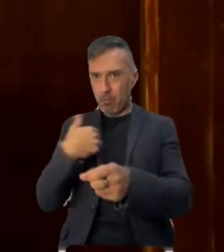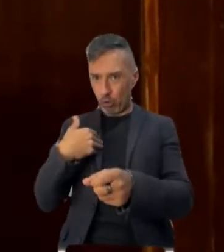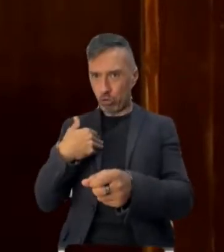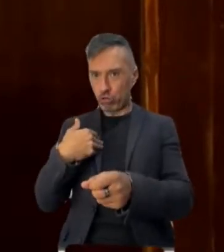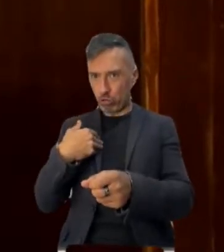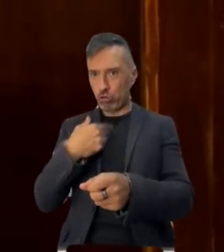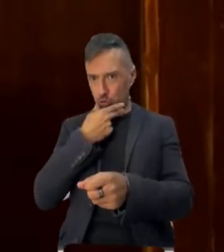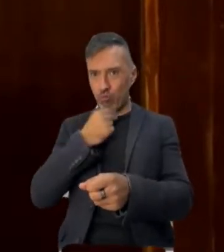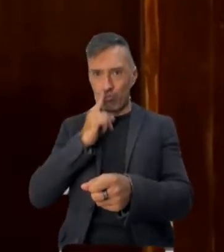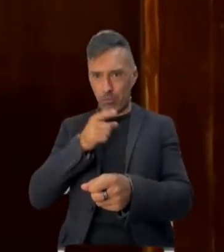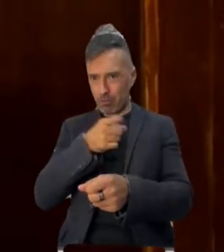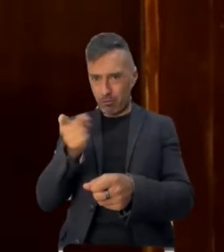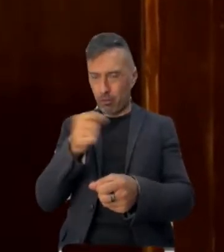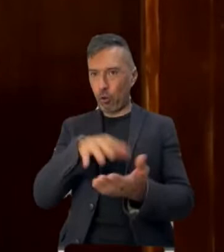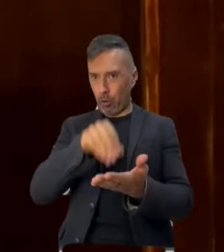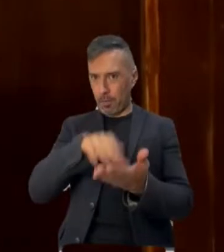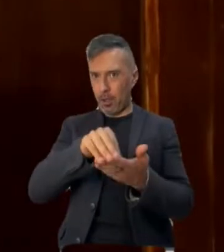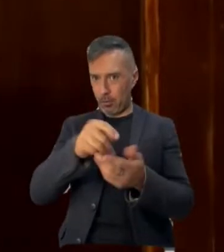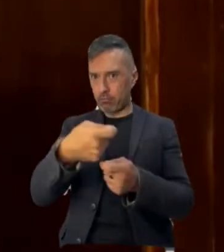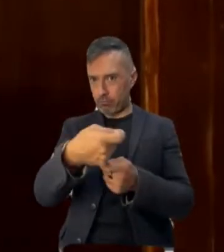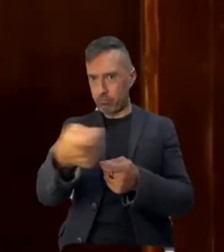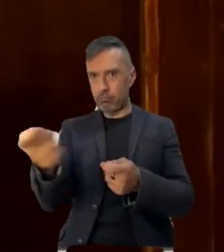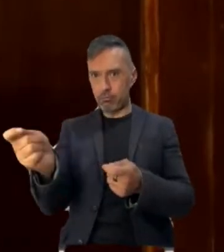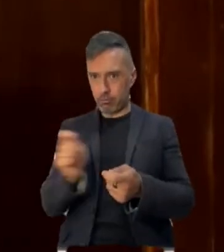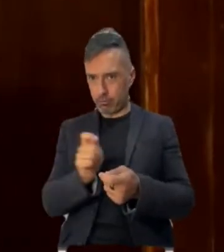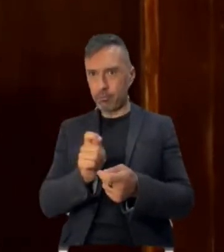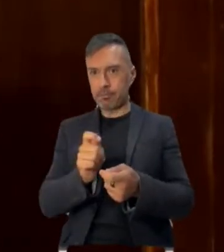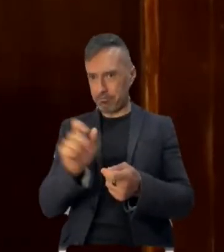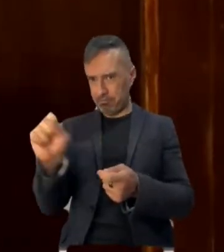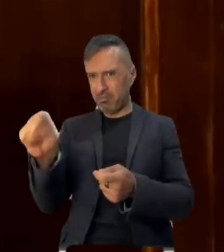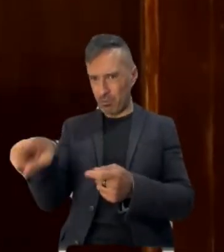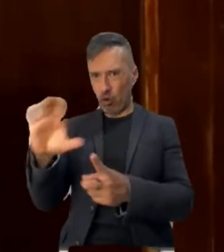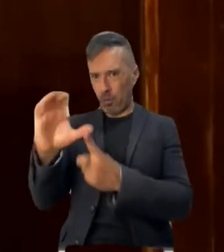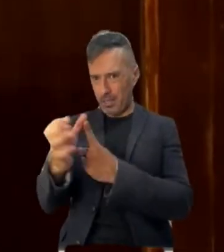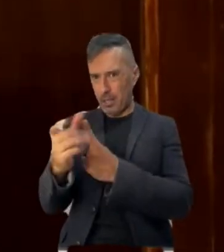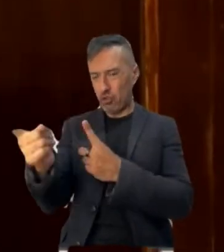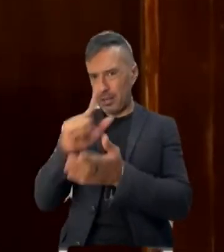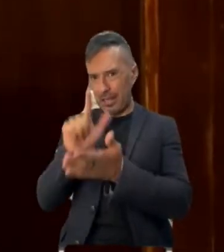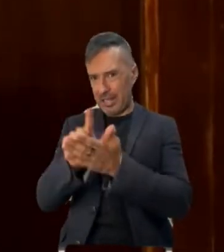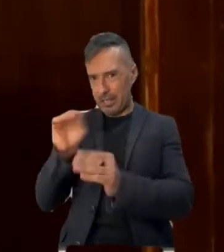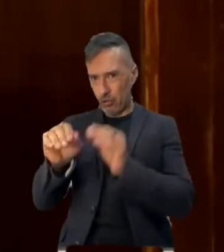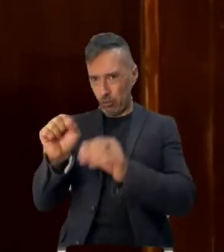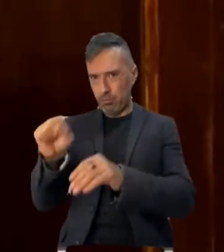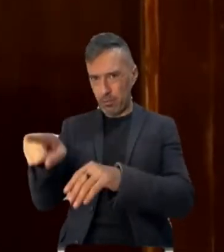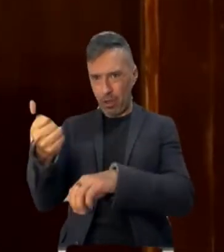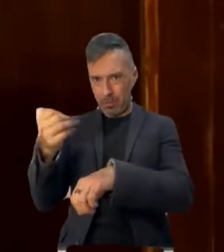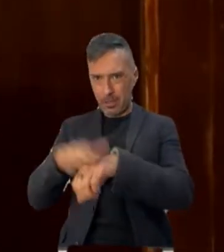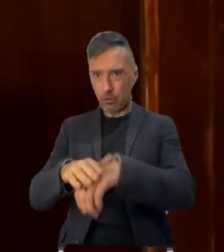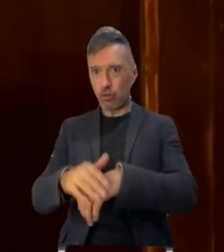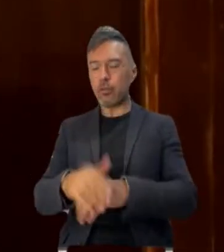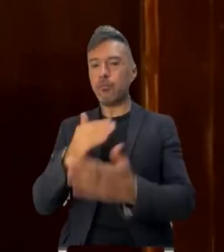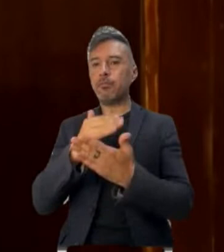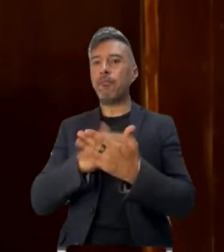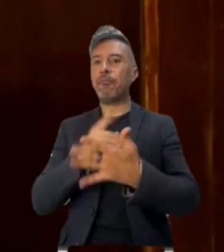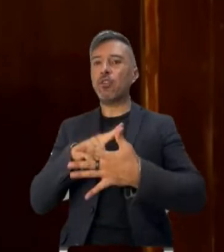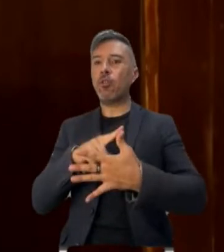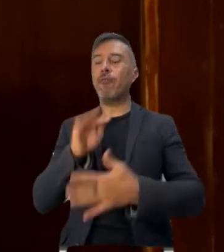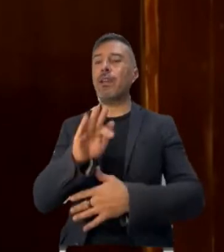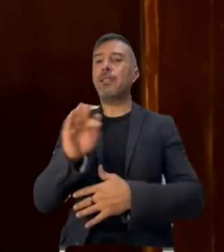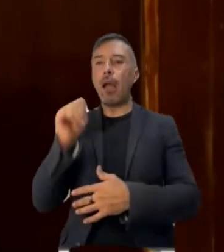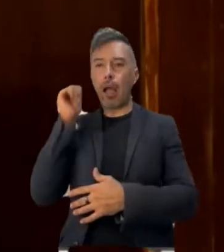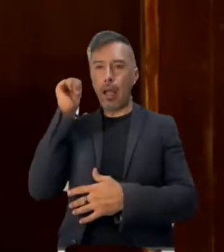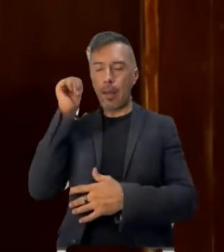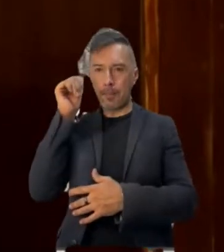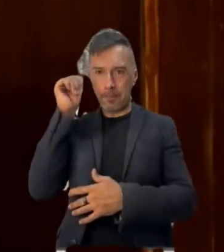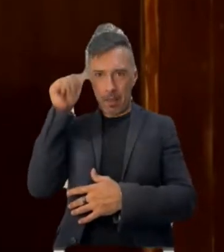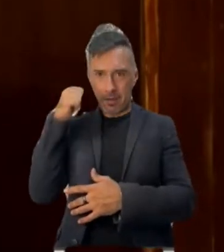Comisión Legislativa de Legislación y Administración. 5. En fecha 30 de mayo de 2023, la